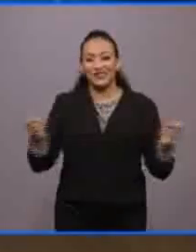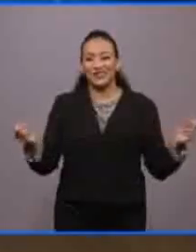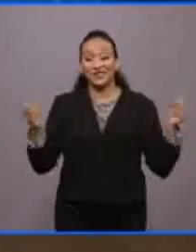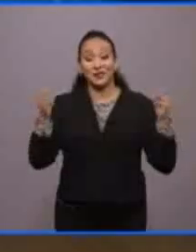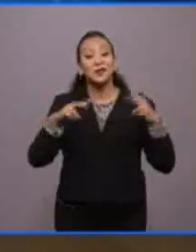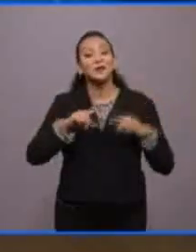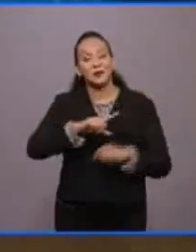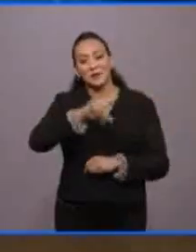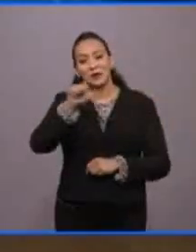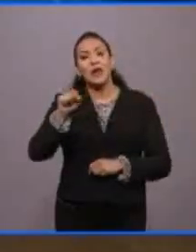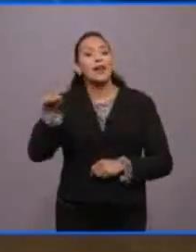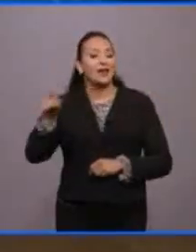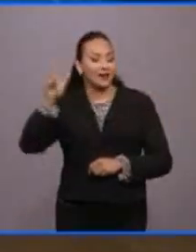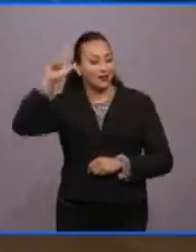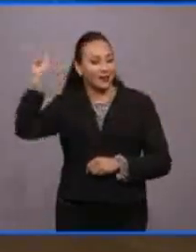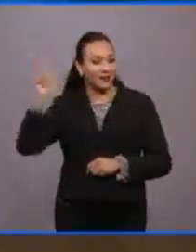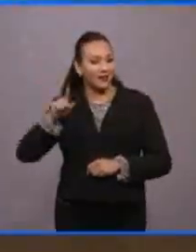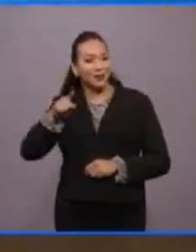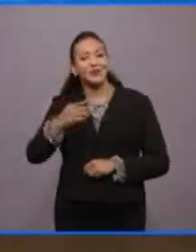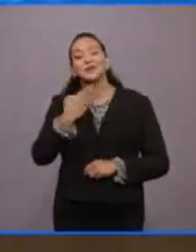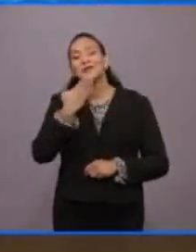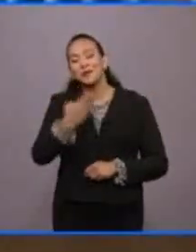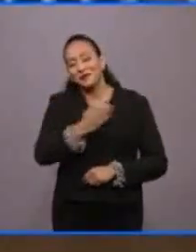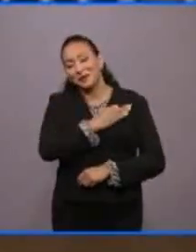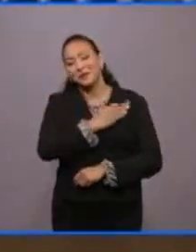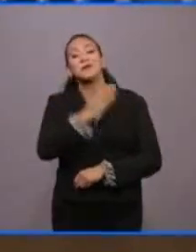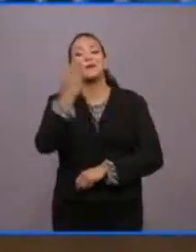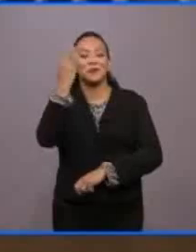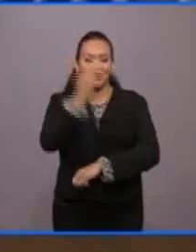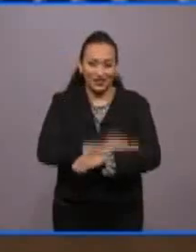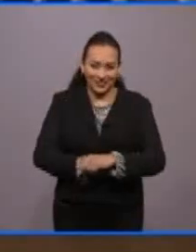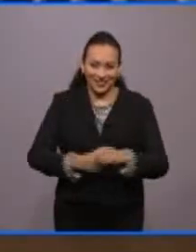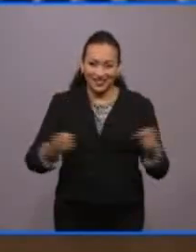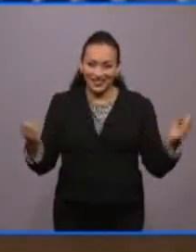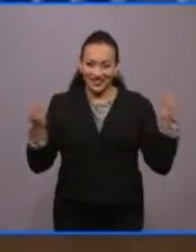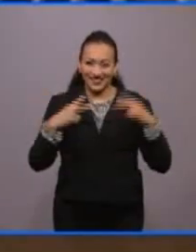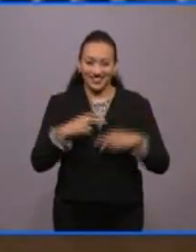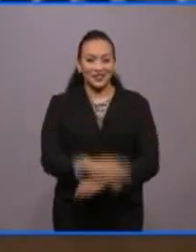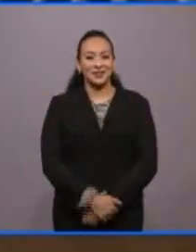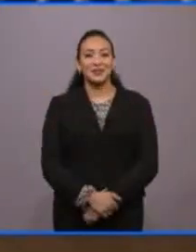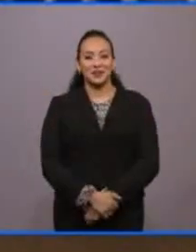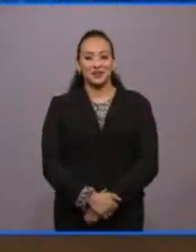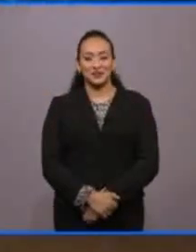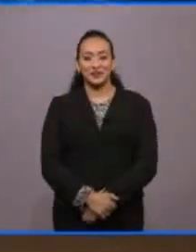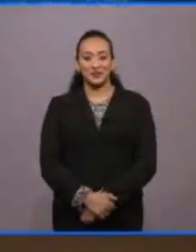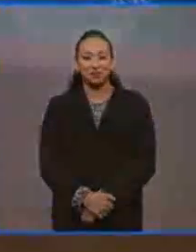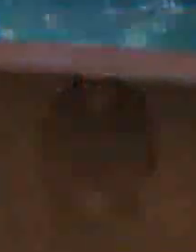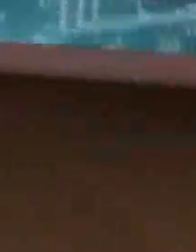nocturno. Soy Lorena Sánchez Cabrera y le deseo que siga disfrutando su inicio de semana. Hasta pronto.